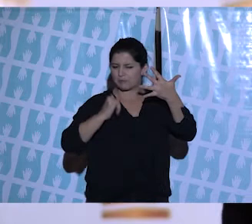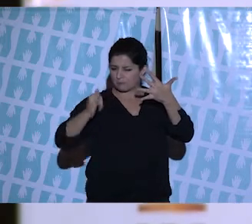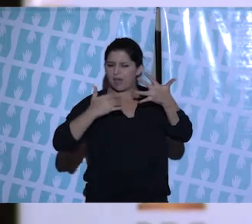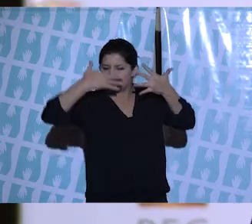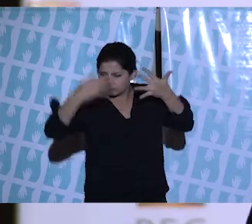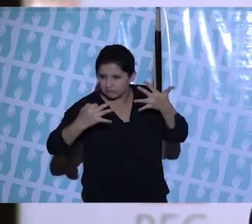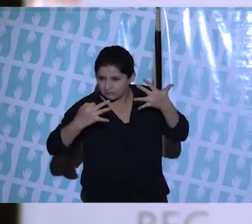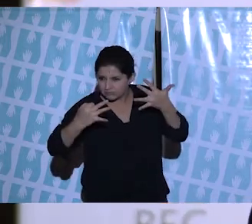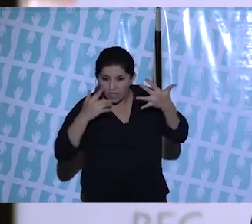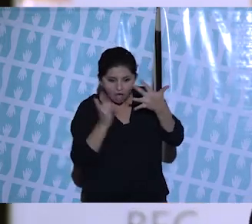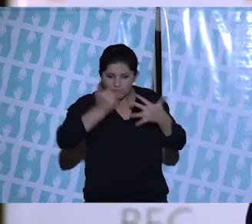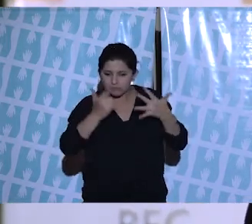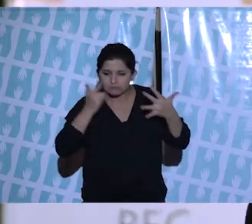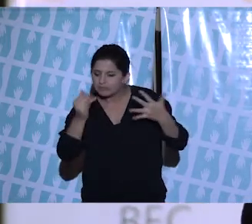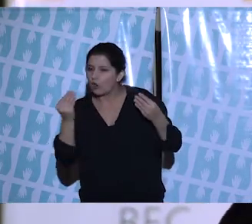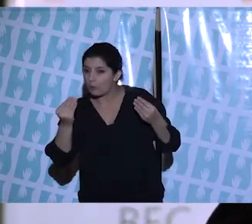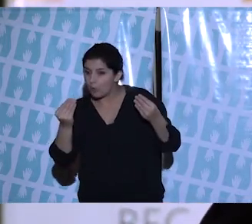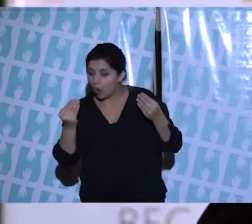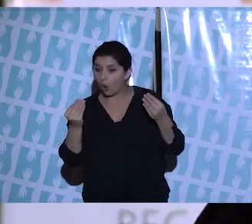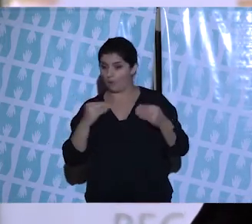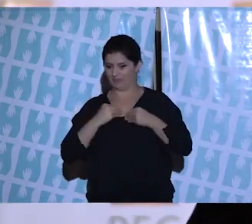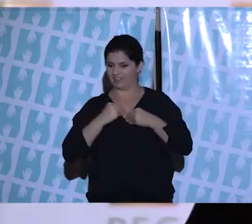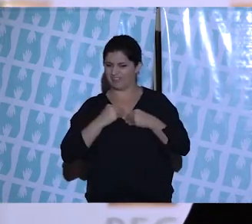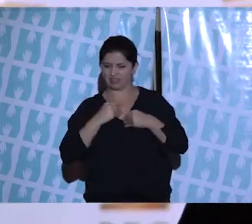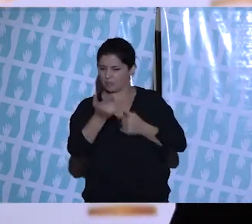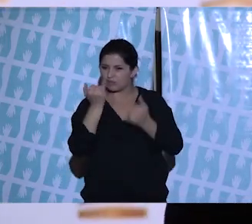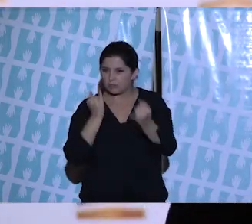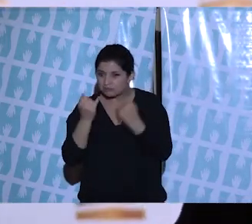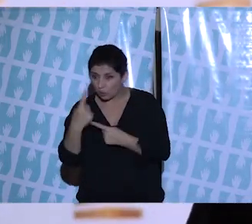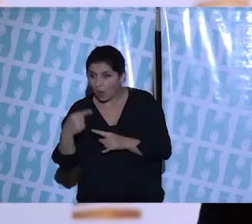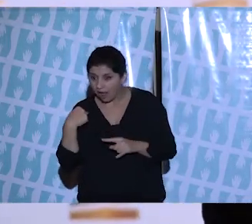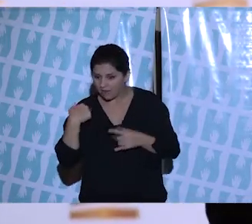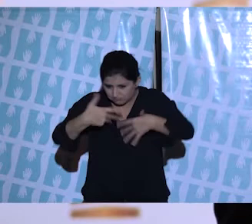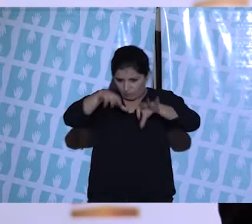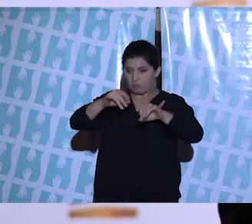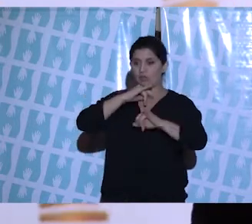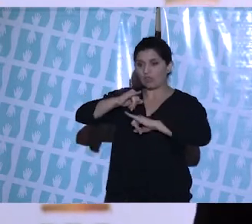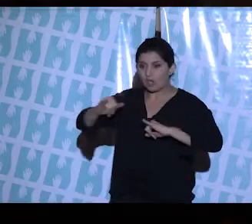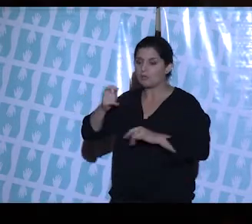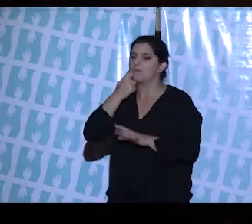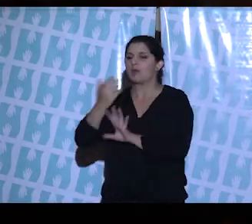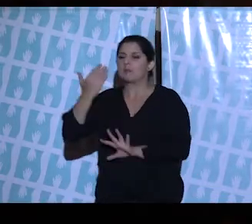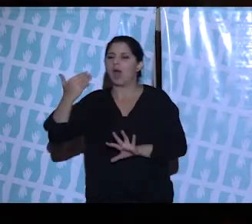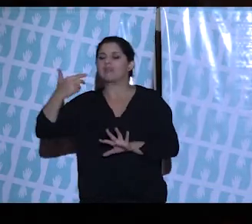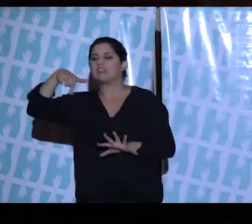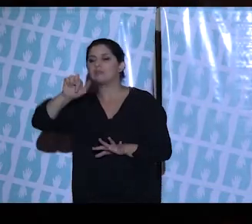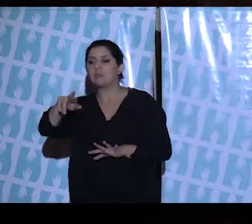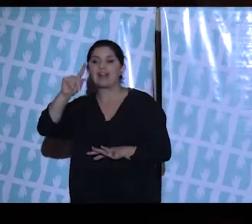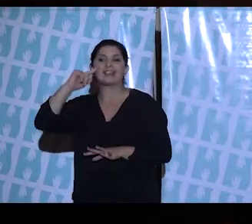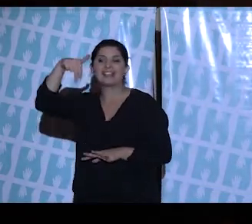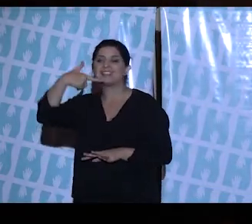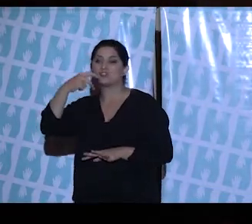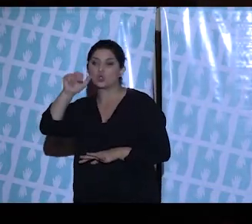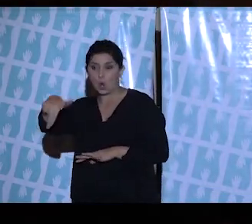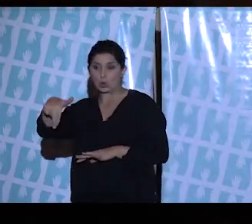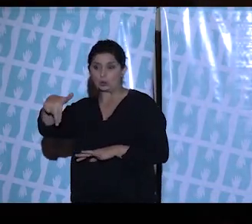clínicamente en su totalidad. Por ejemplo, James Parkinson no había detectado la rigidez en los